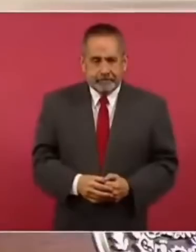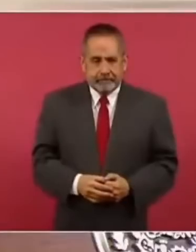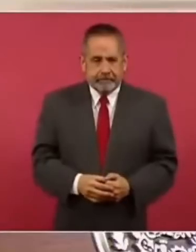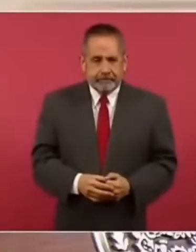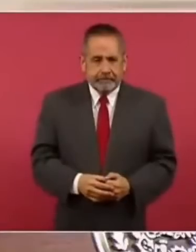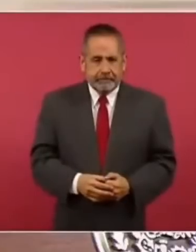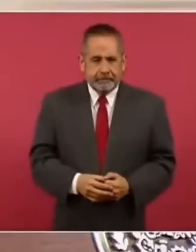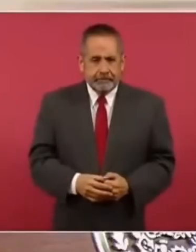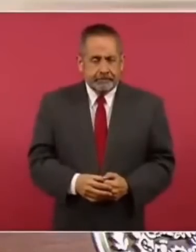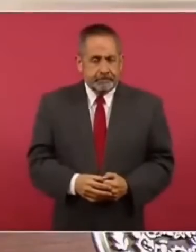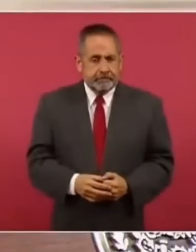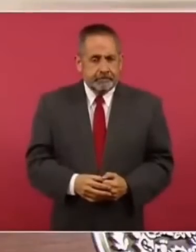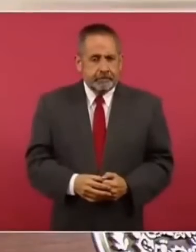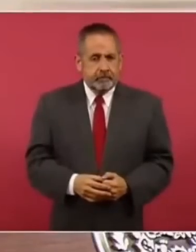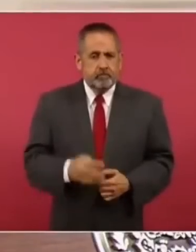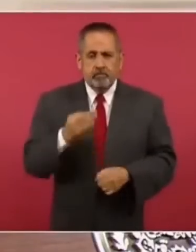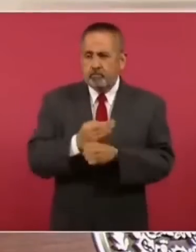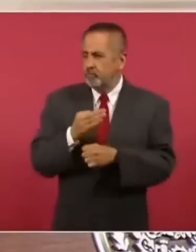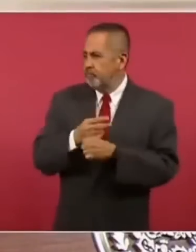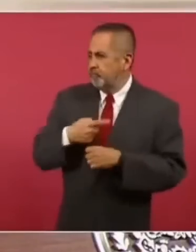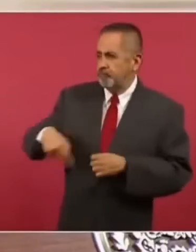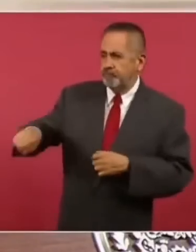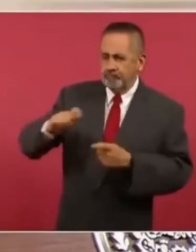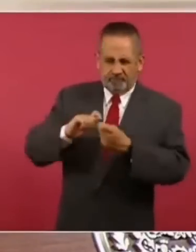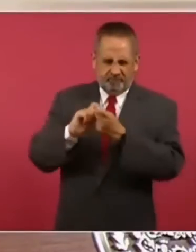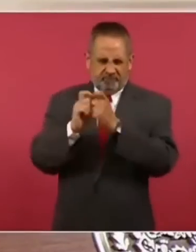se está llevando a cabo una transformación,